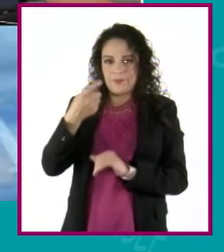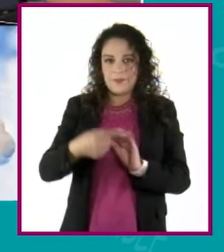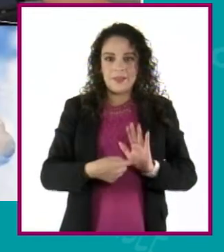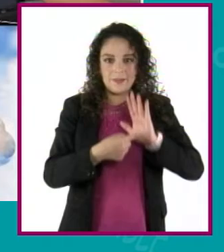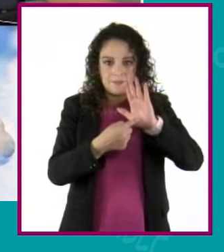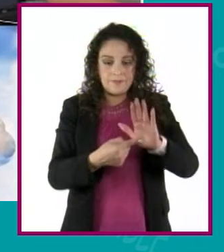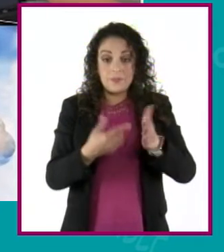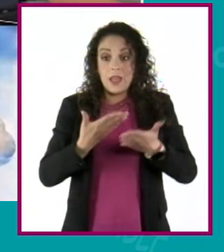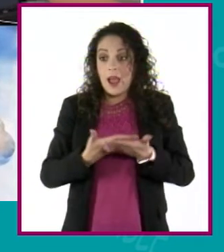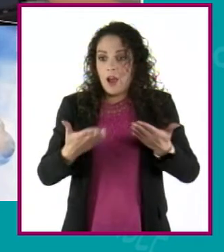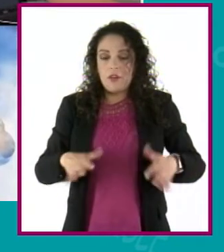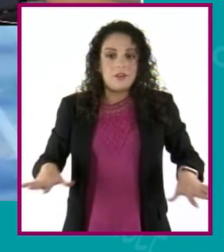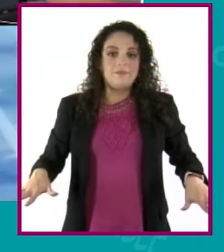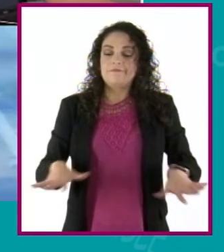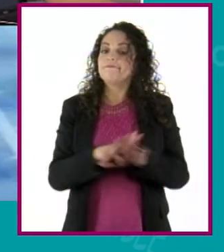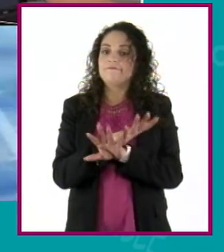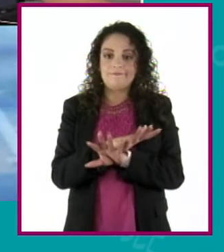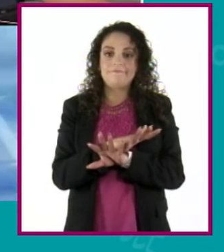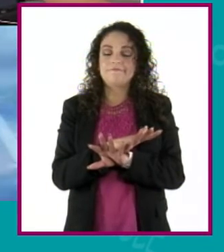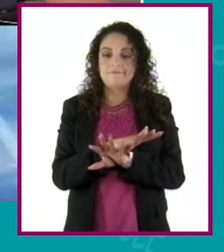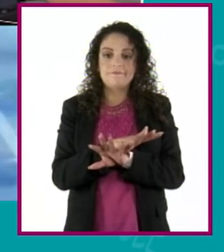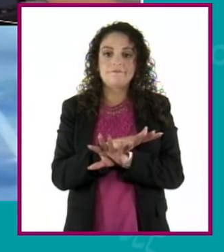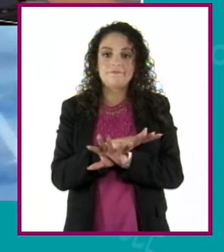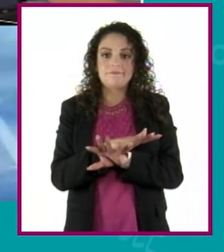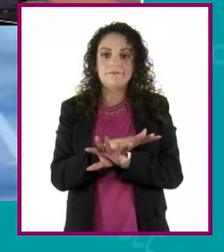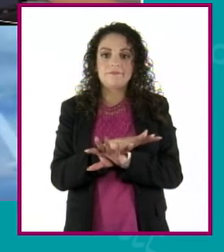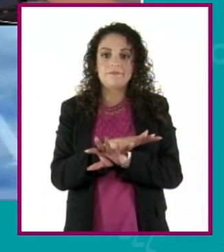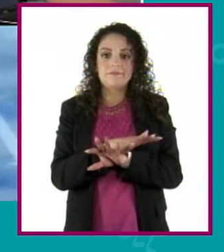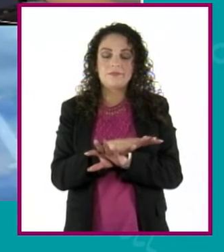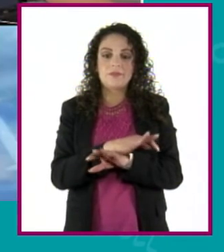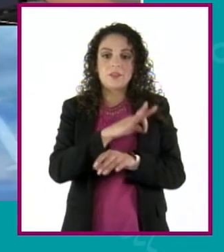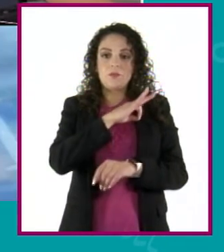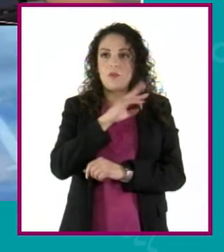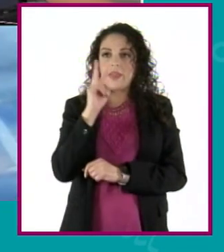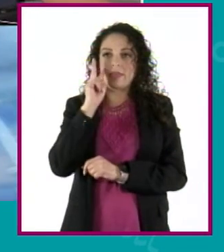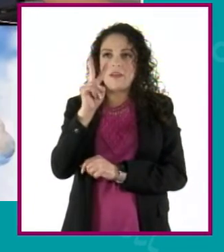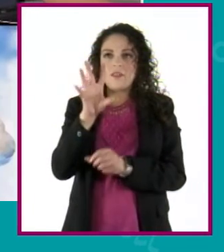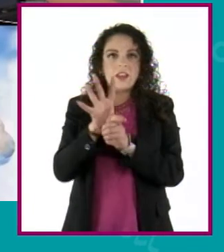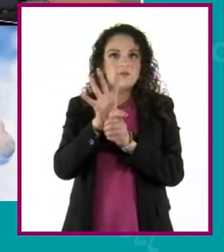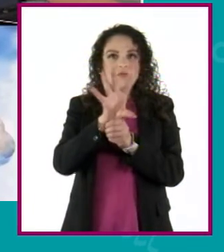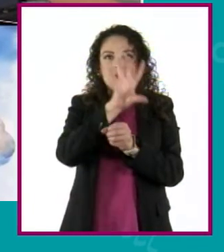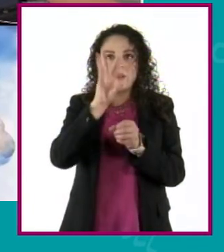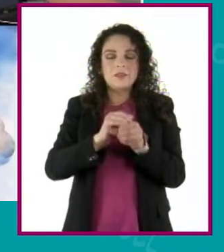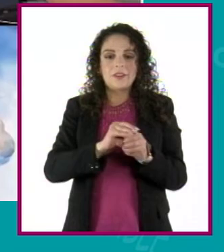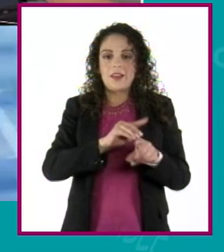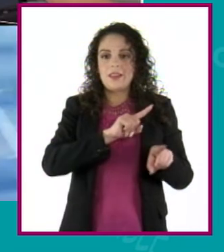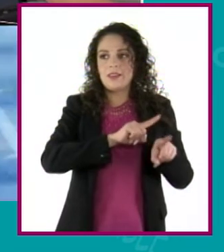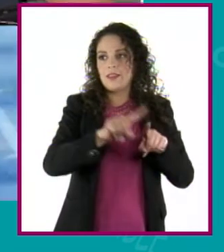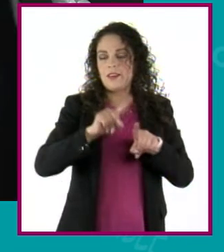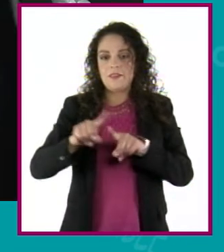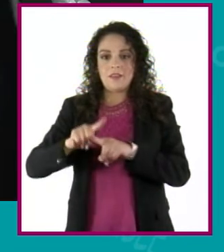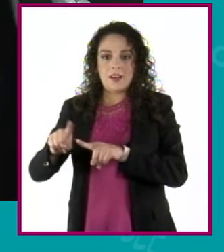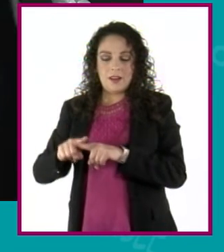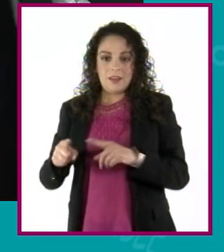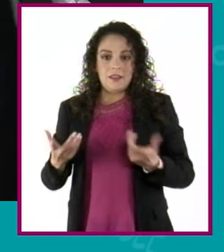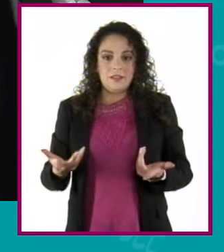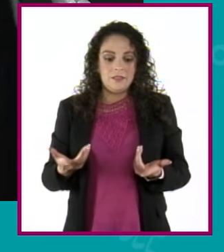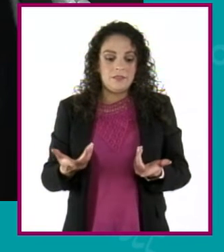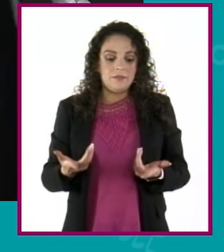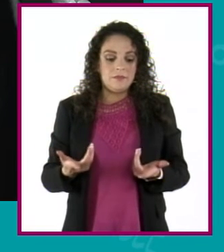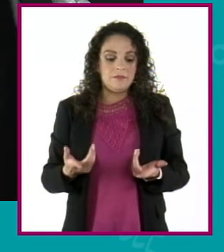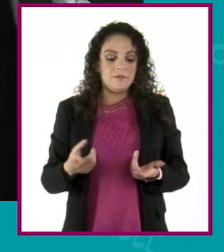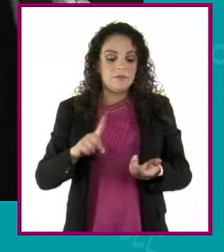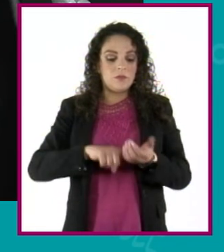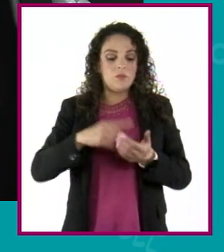están permitiendo llevarnos a un mundo un poco más integral. Hay una propuesta de Neri